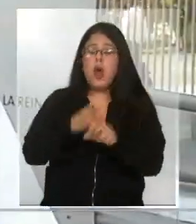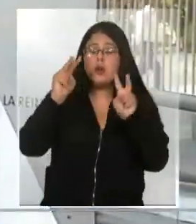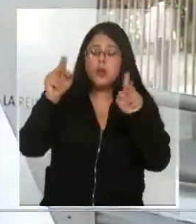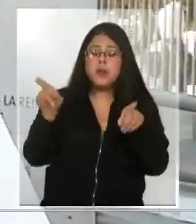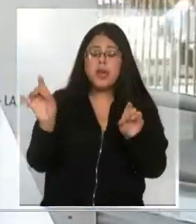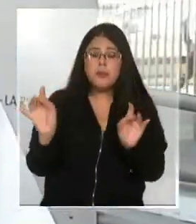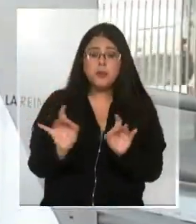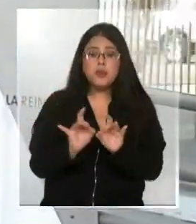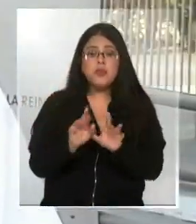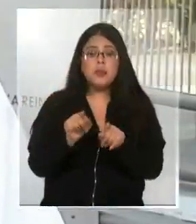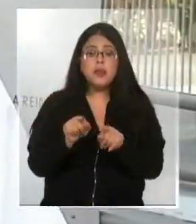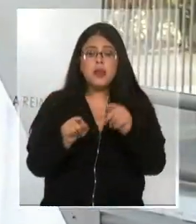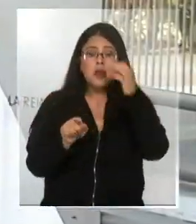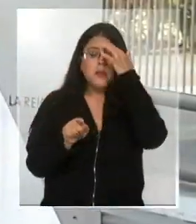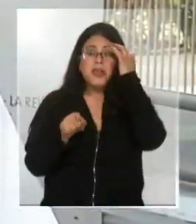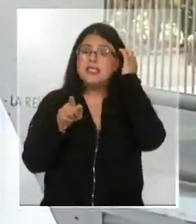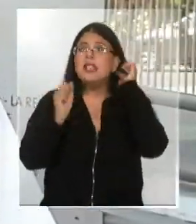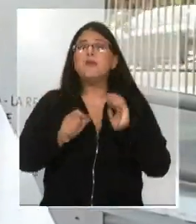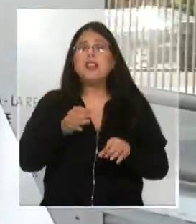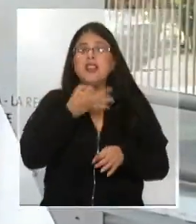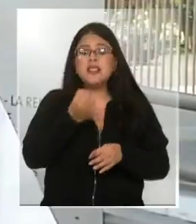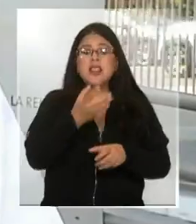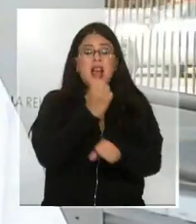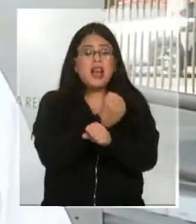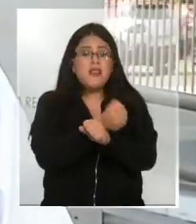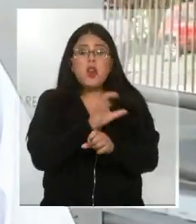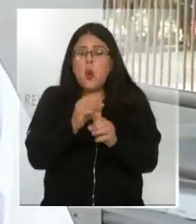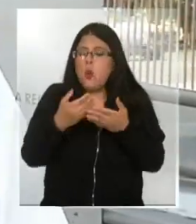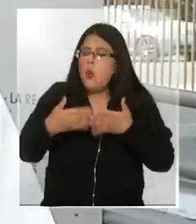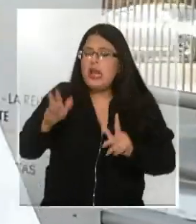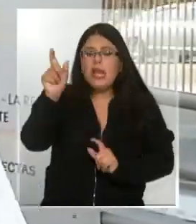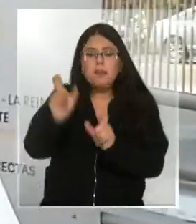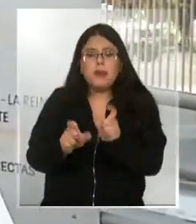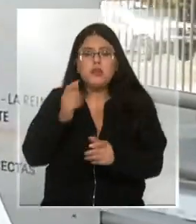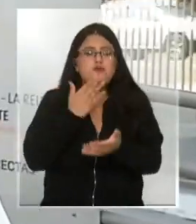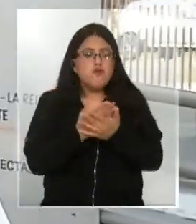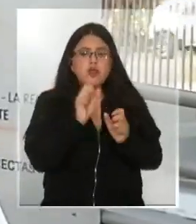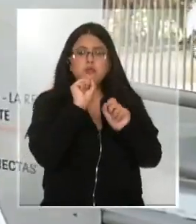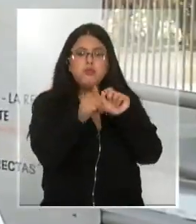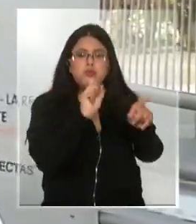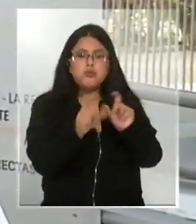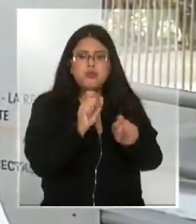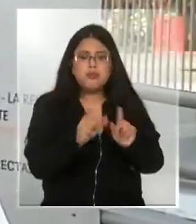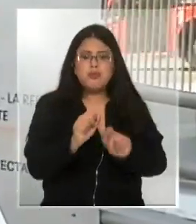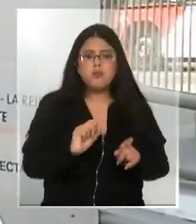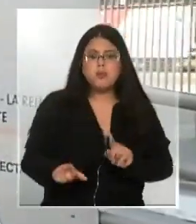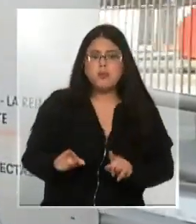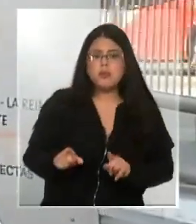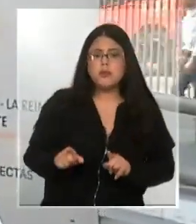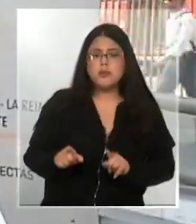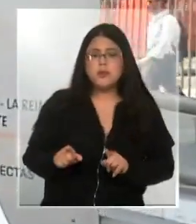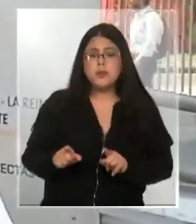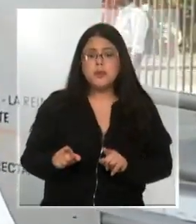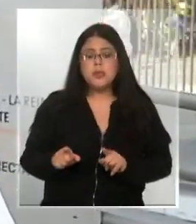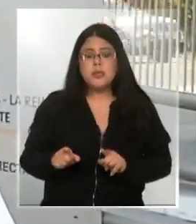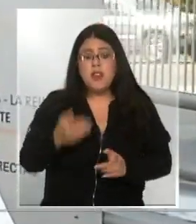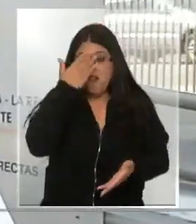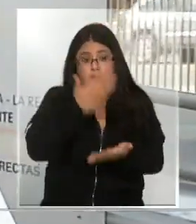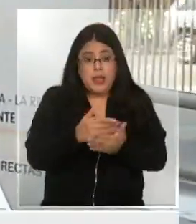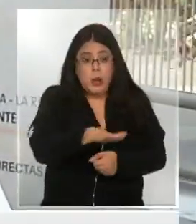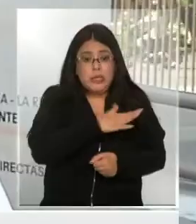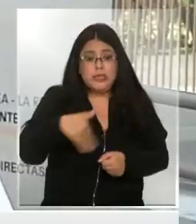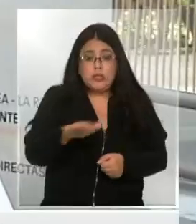uno le puede decir a carabinero o a cualquier persona que se defienda de una determinada forma ante un determinado hecho, porque